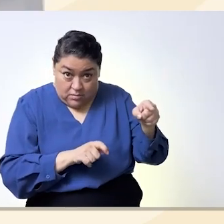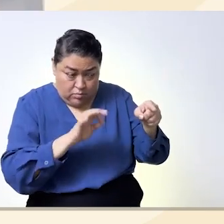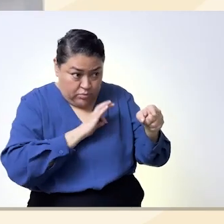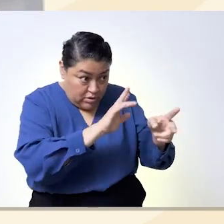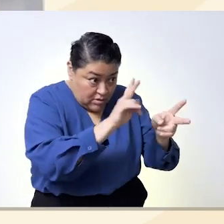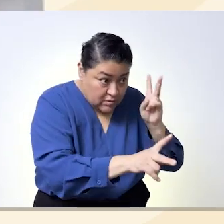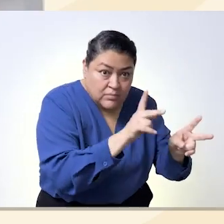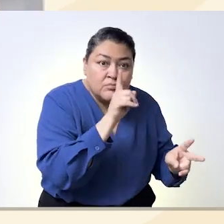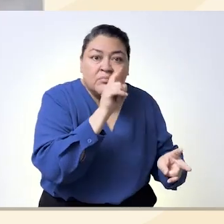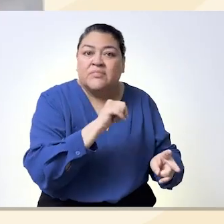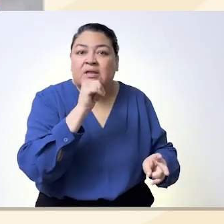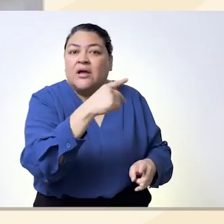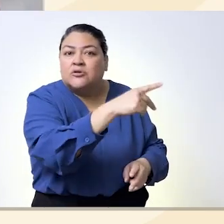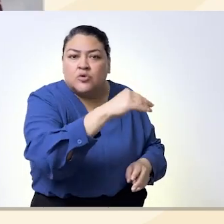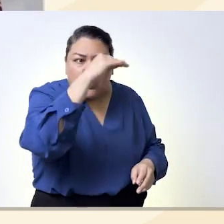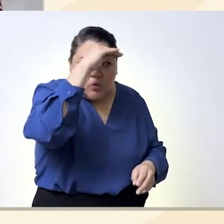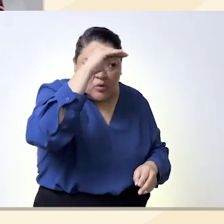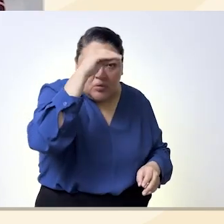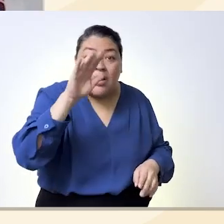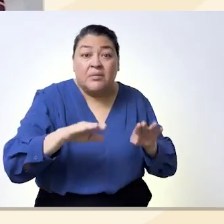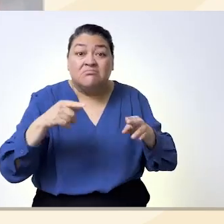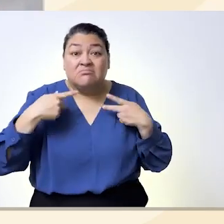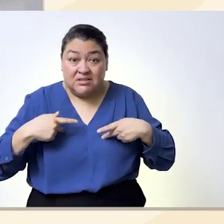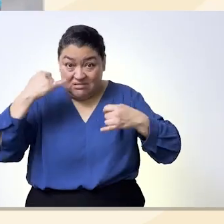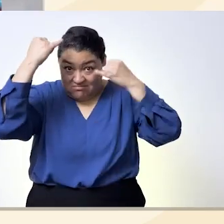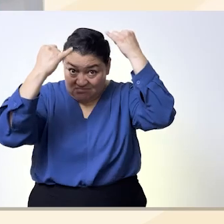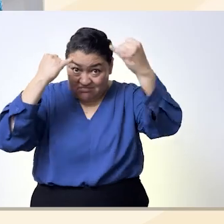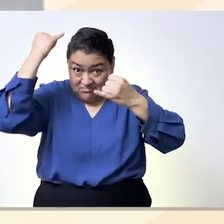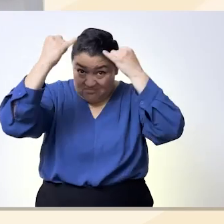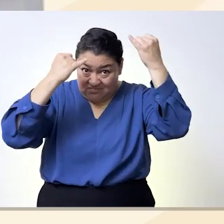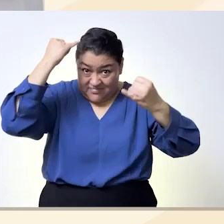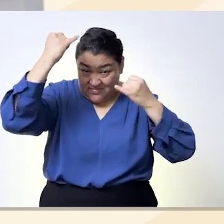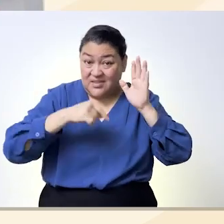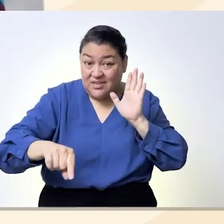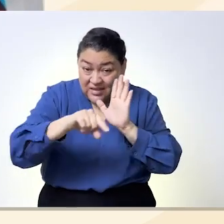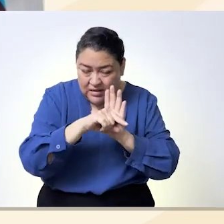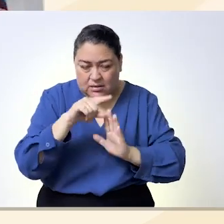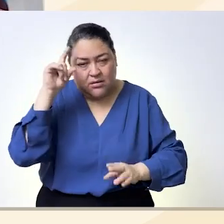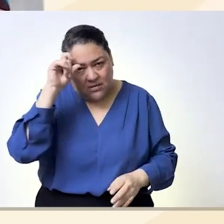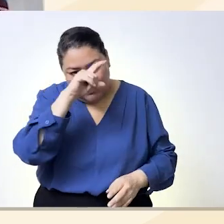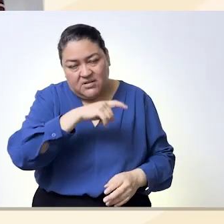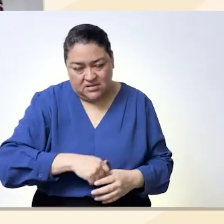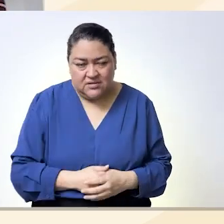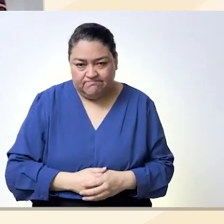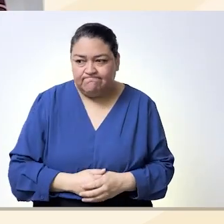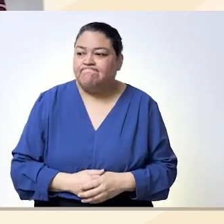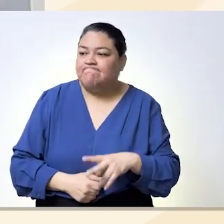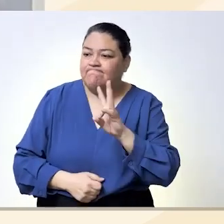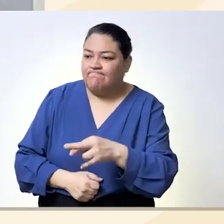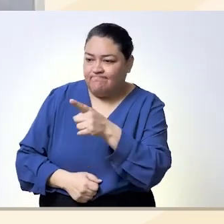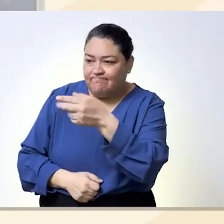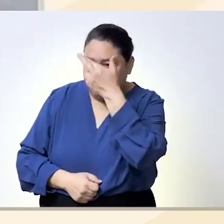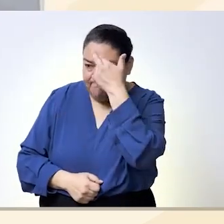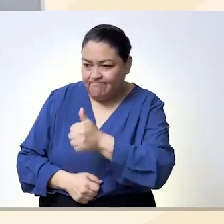sus prejuicios. La cuestión narrativa, exacto. Sí. Aquí acaban de mencionar ya varios aspectos que tienen que ver con la forma de